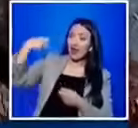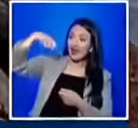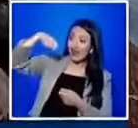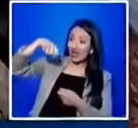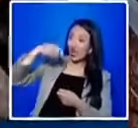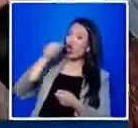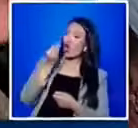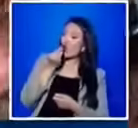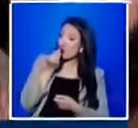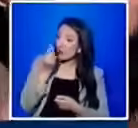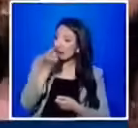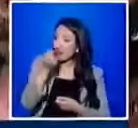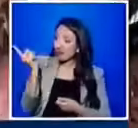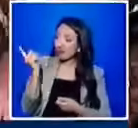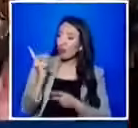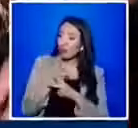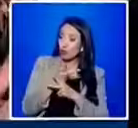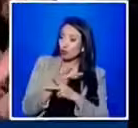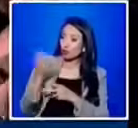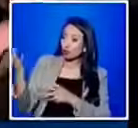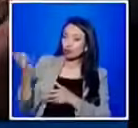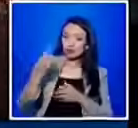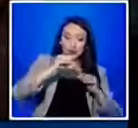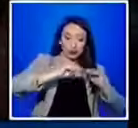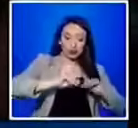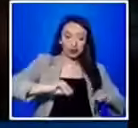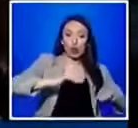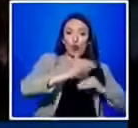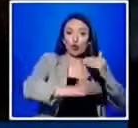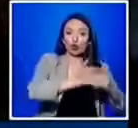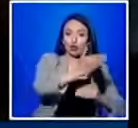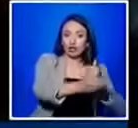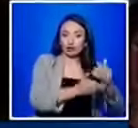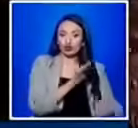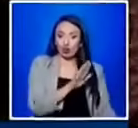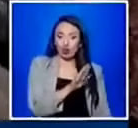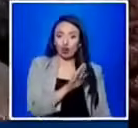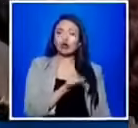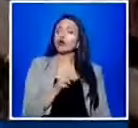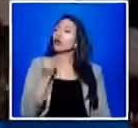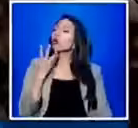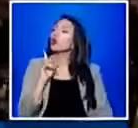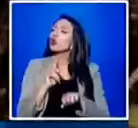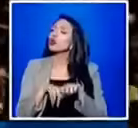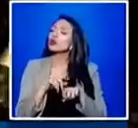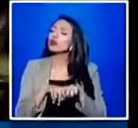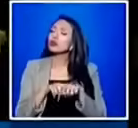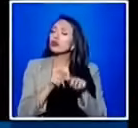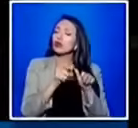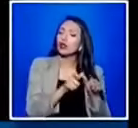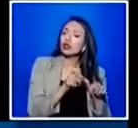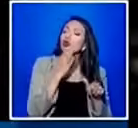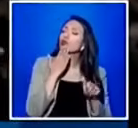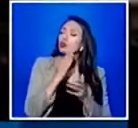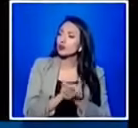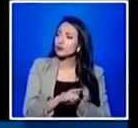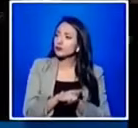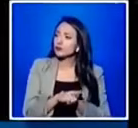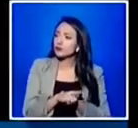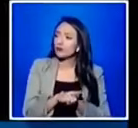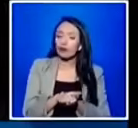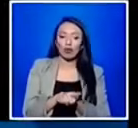recreos, de los productos orgánicos, se le lleva acá a un sitio especial y durante qué tiempo permanecen ahí? ¿Cuál es el proceso, por